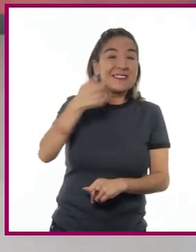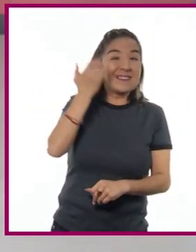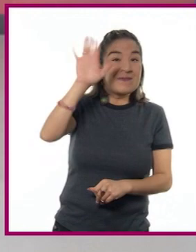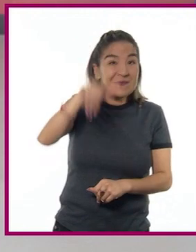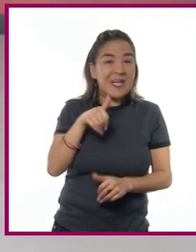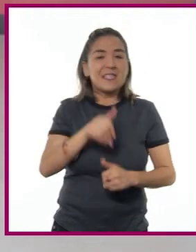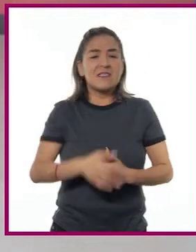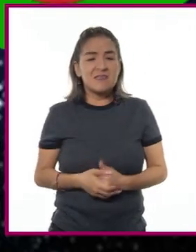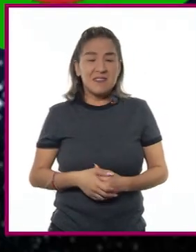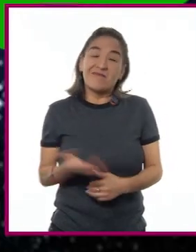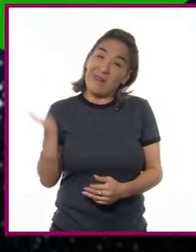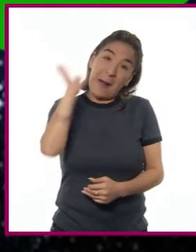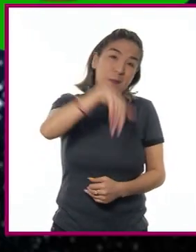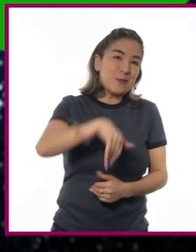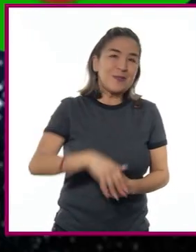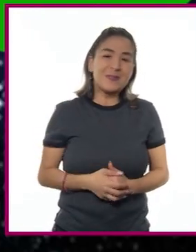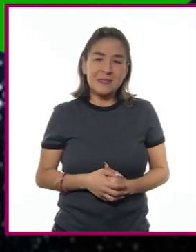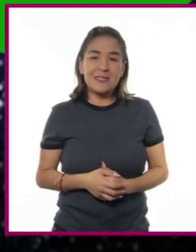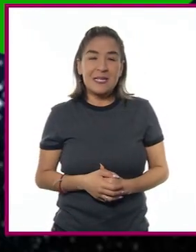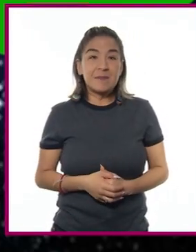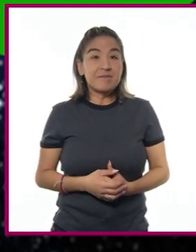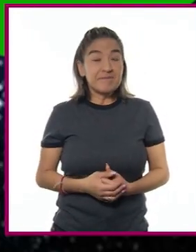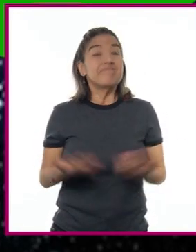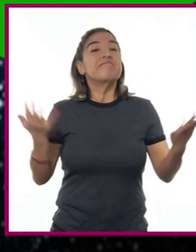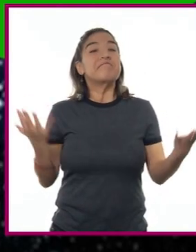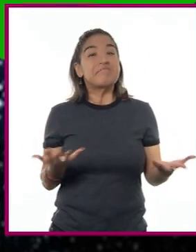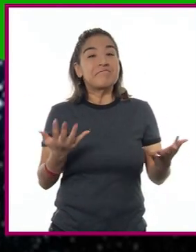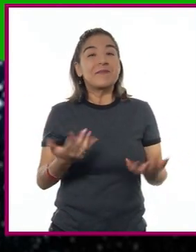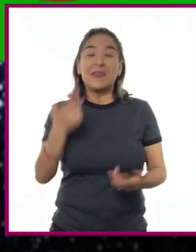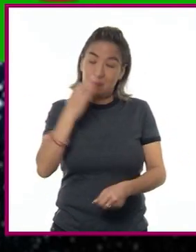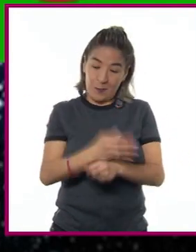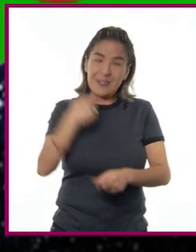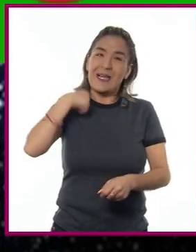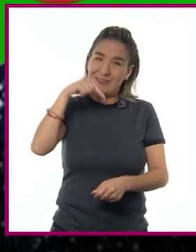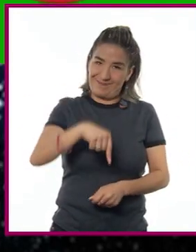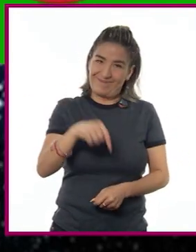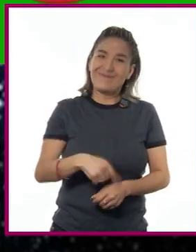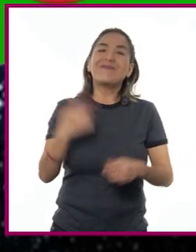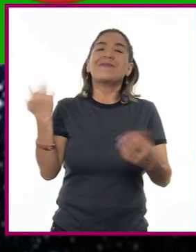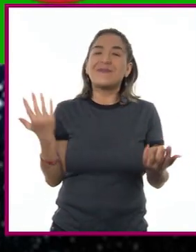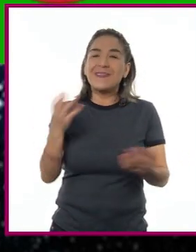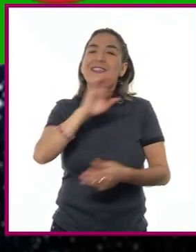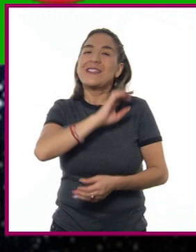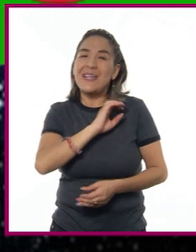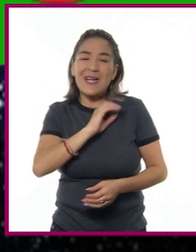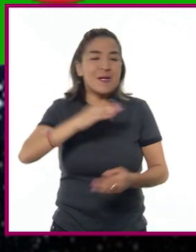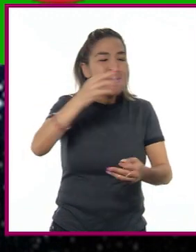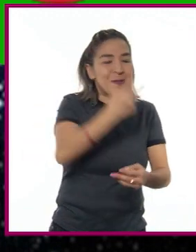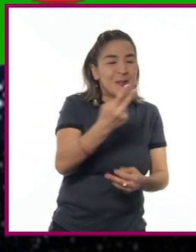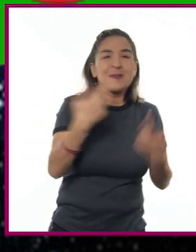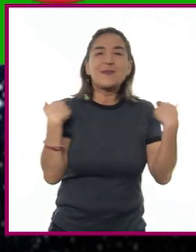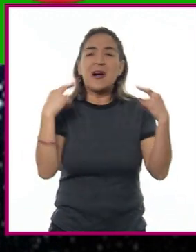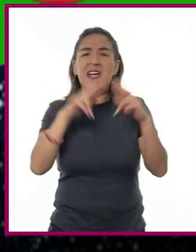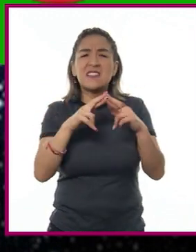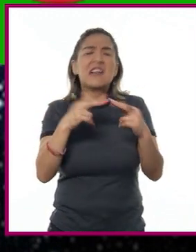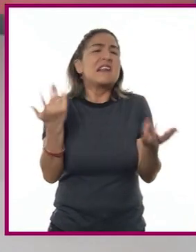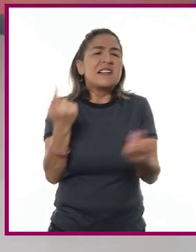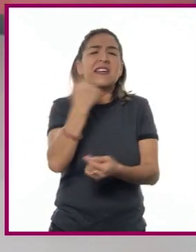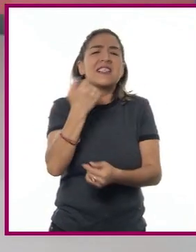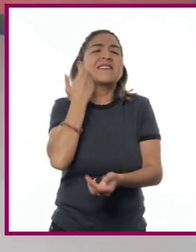Vamos. Aquí estamos, queridas maestras. ¿En qué podemos